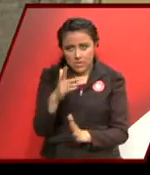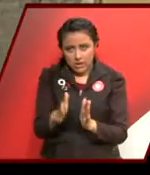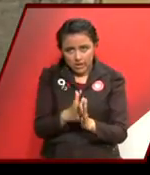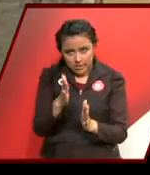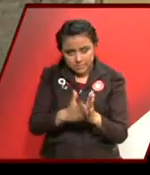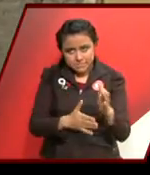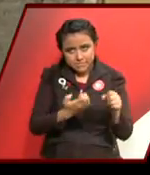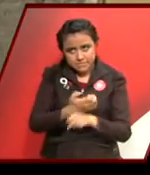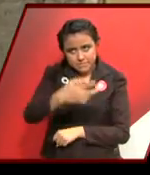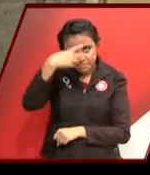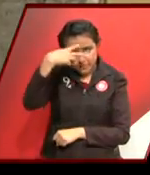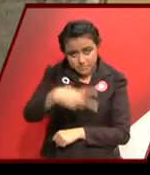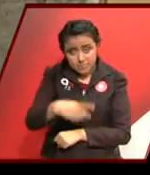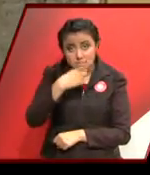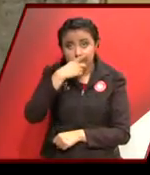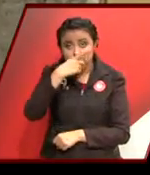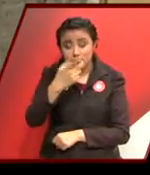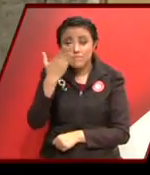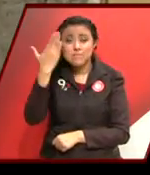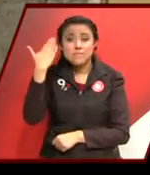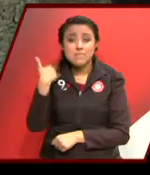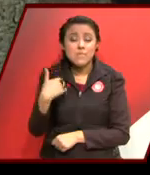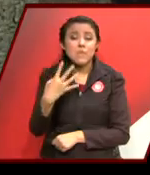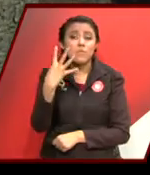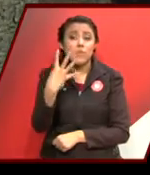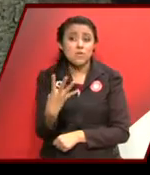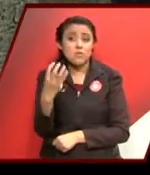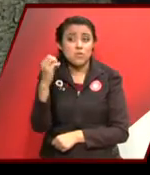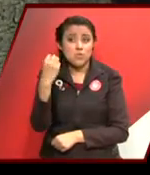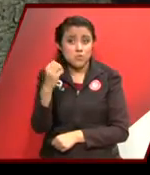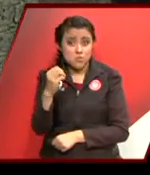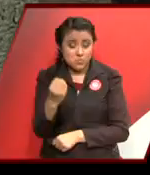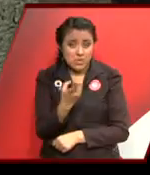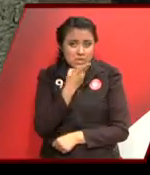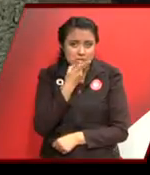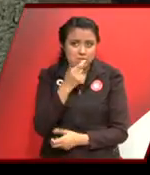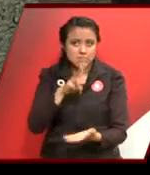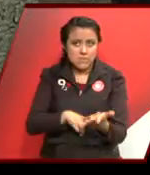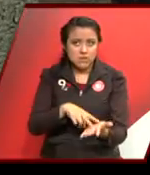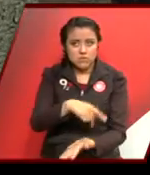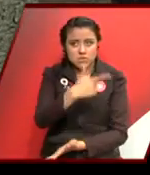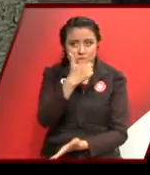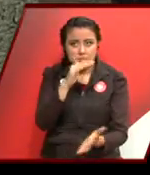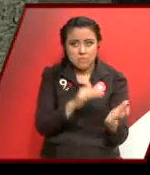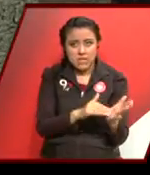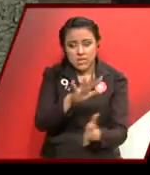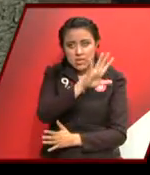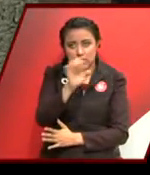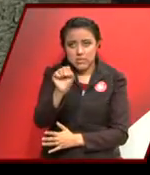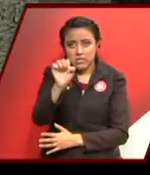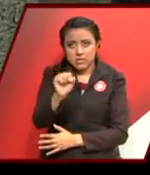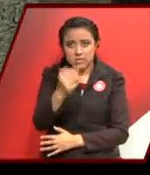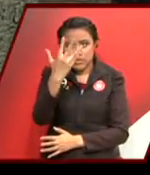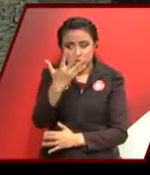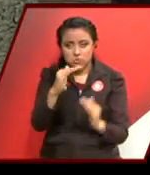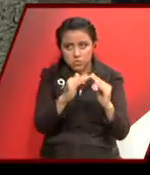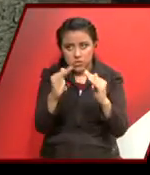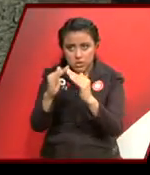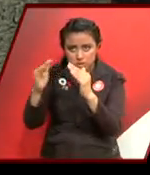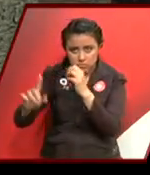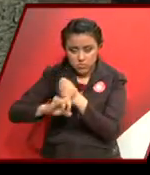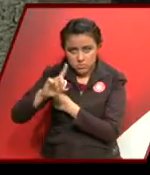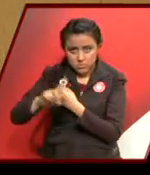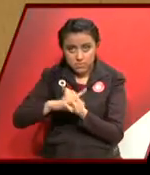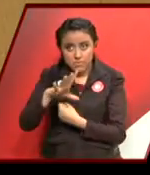Estado de México, que tuvo lugar el pasado 4 de octubre, se contabilizaron 7,565 viviendas